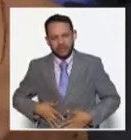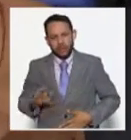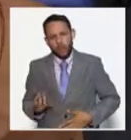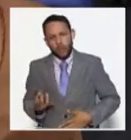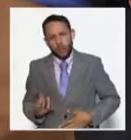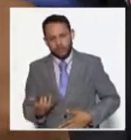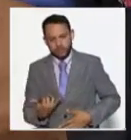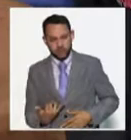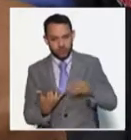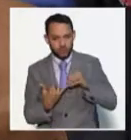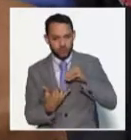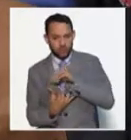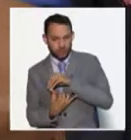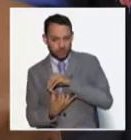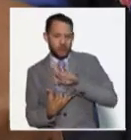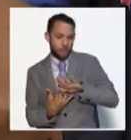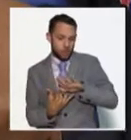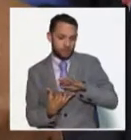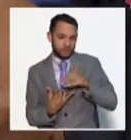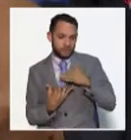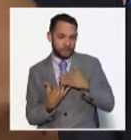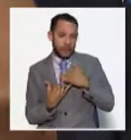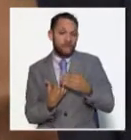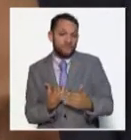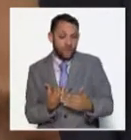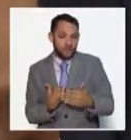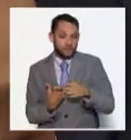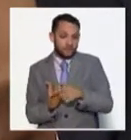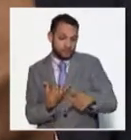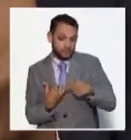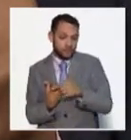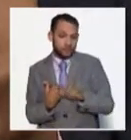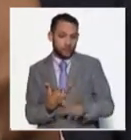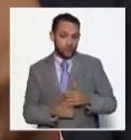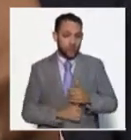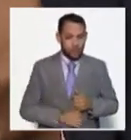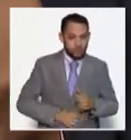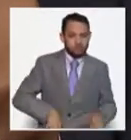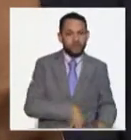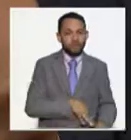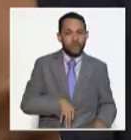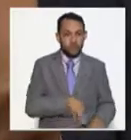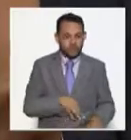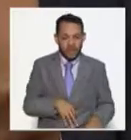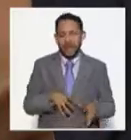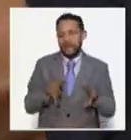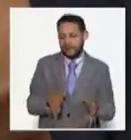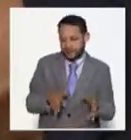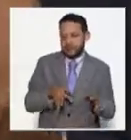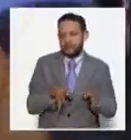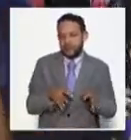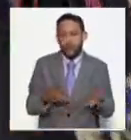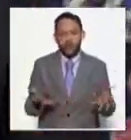termina siendo un dolor en los flancos que es asociado más a problemas de cola pues por eso es importante también que entiendan dónde es la